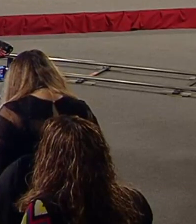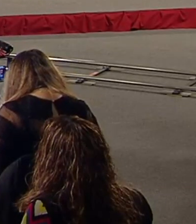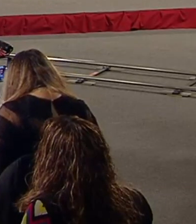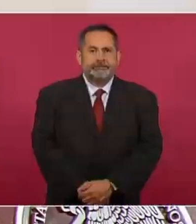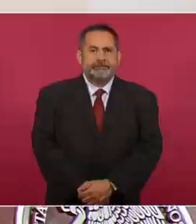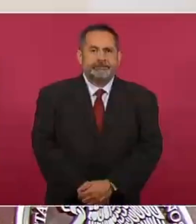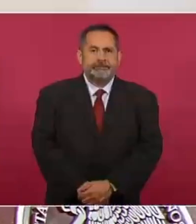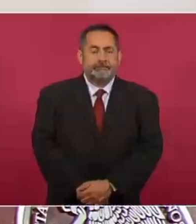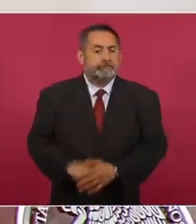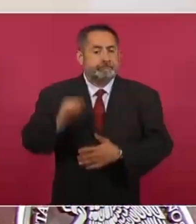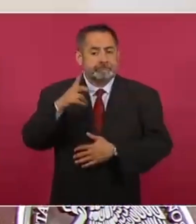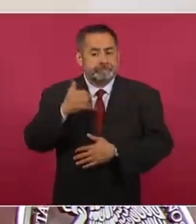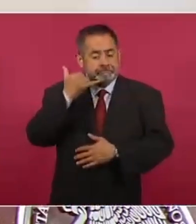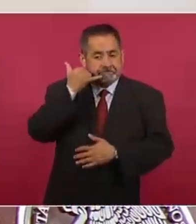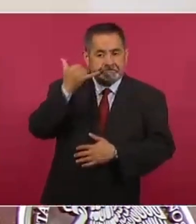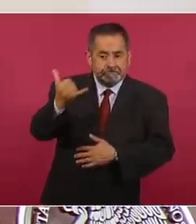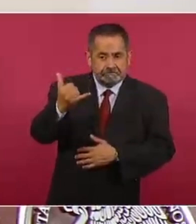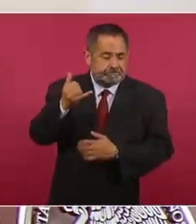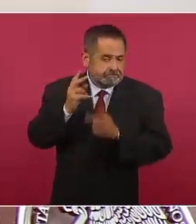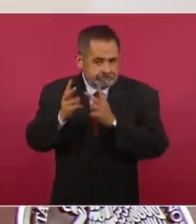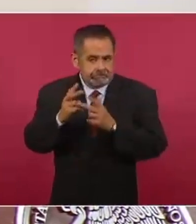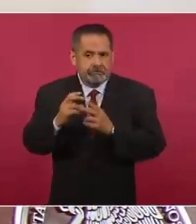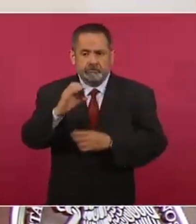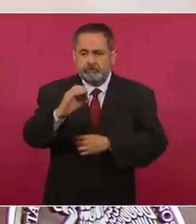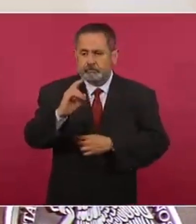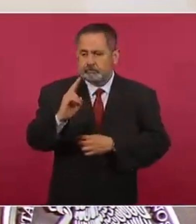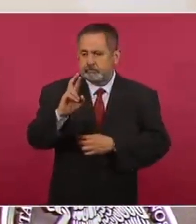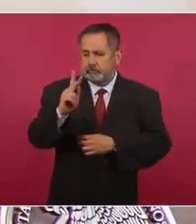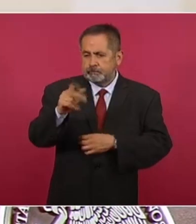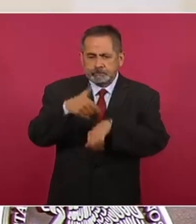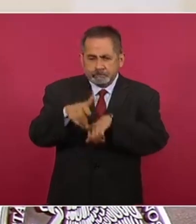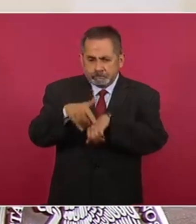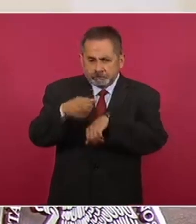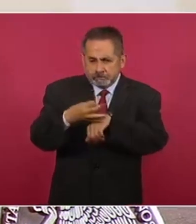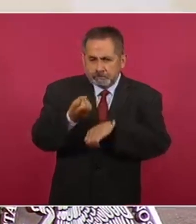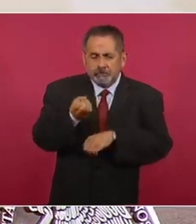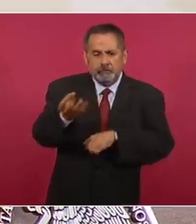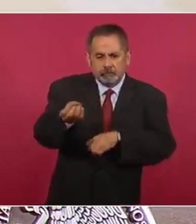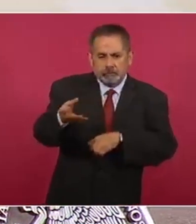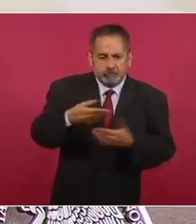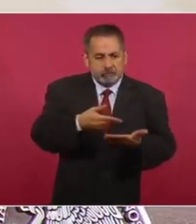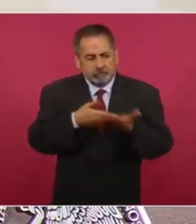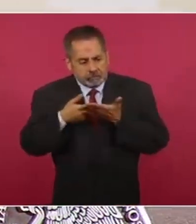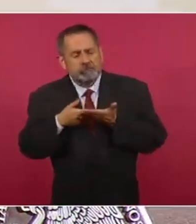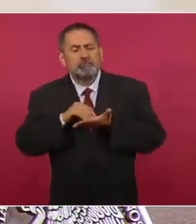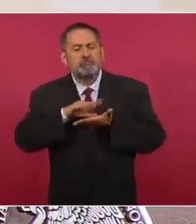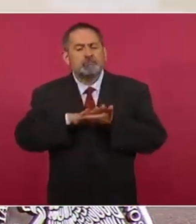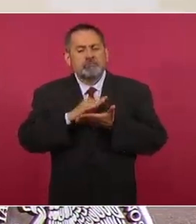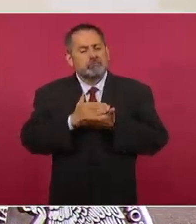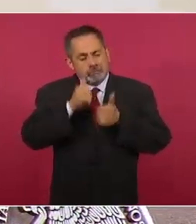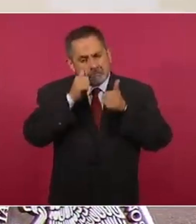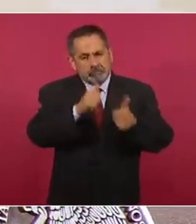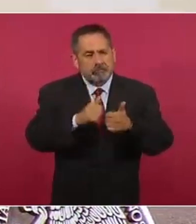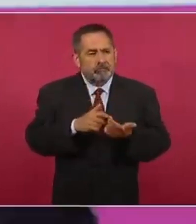darnos su curp y también en el lugar en donde asisten o donde donde acudieron y